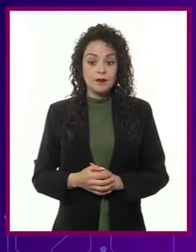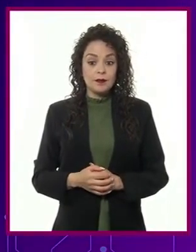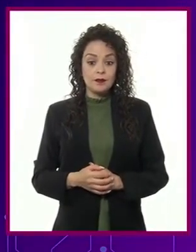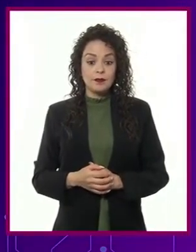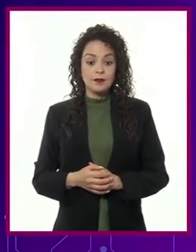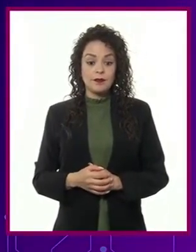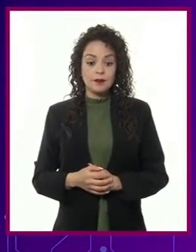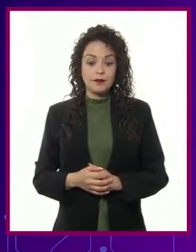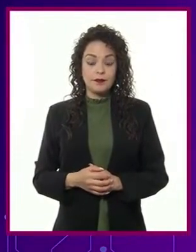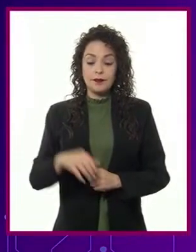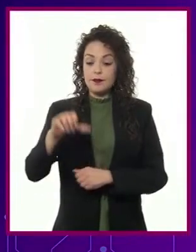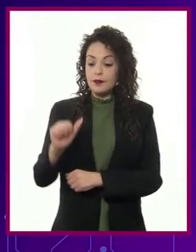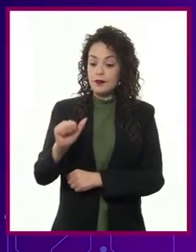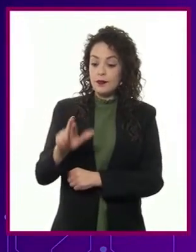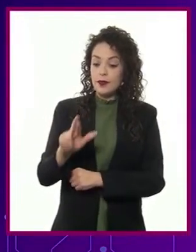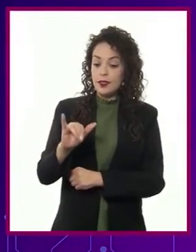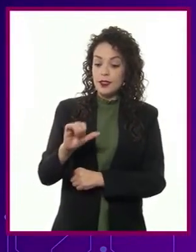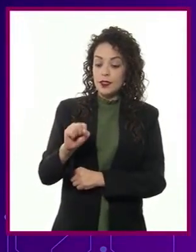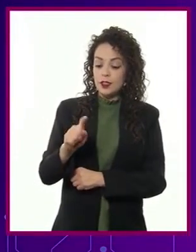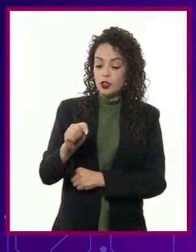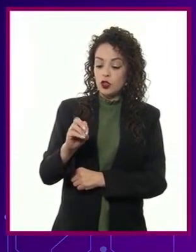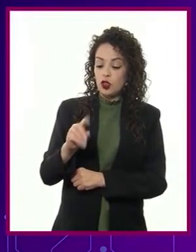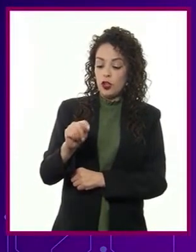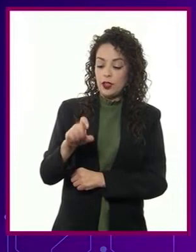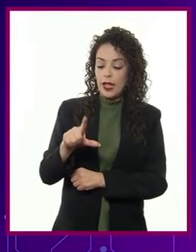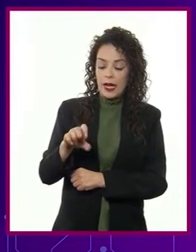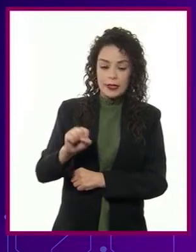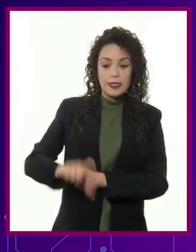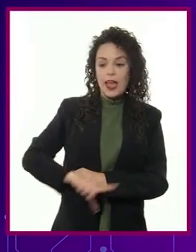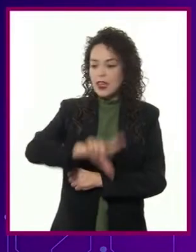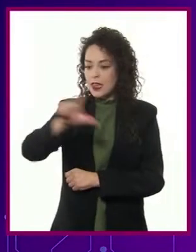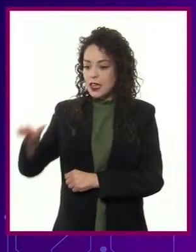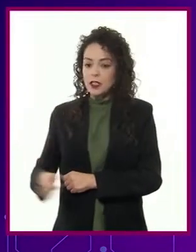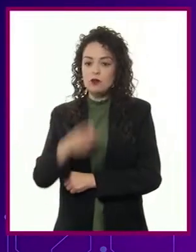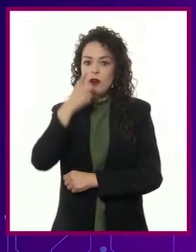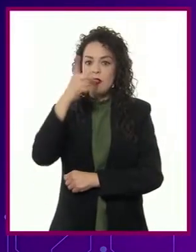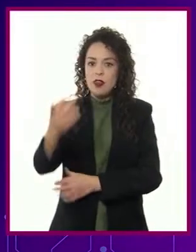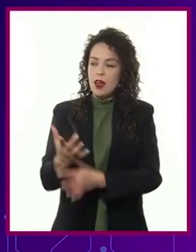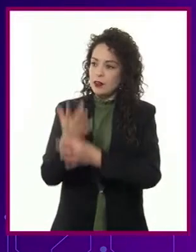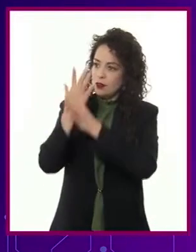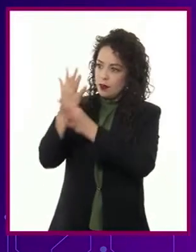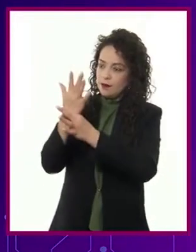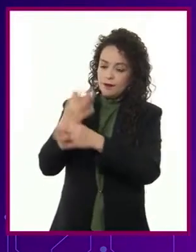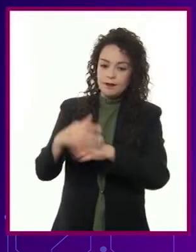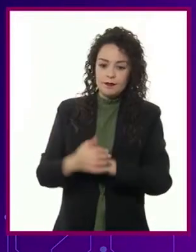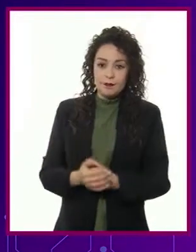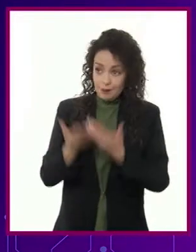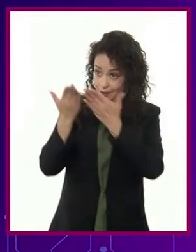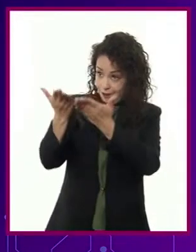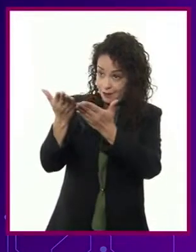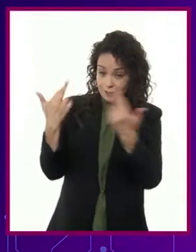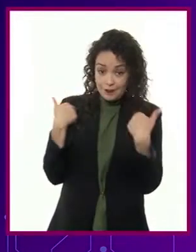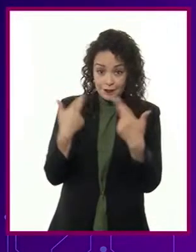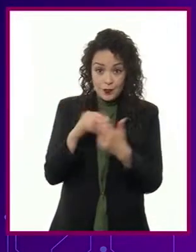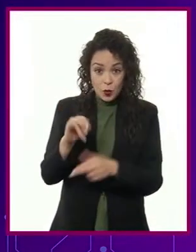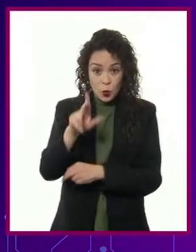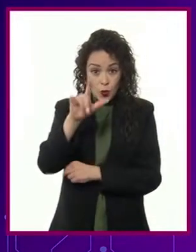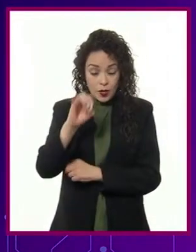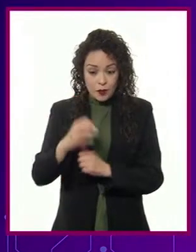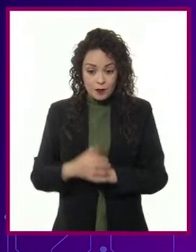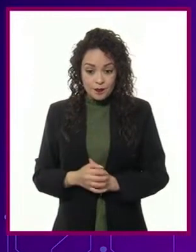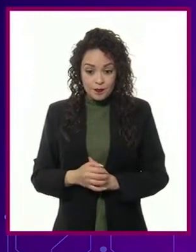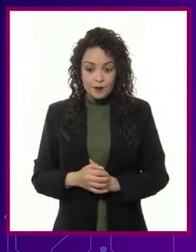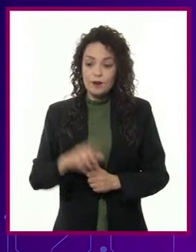Incluso Aristóteles, tiempo después, subrayó que... Adelante, maestro Julio. Los